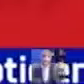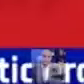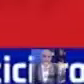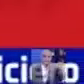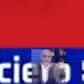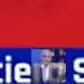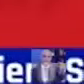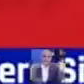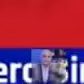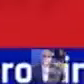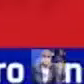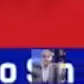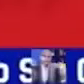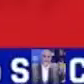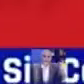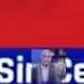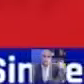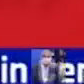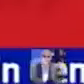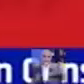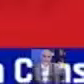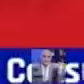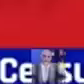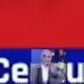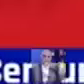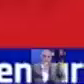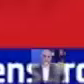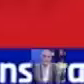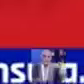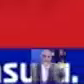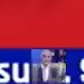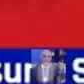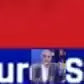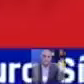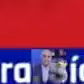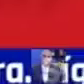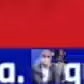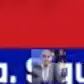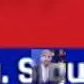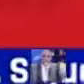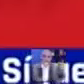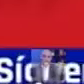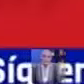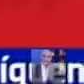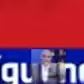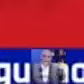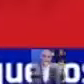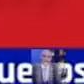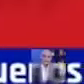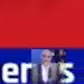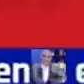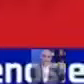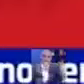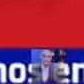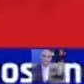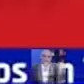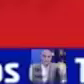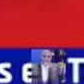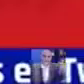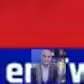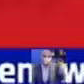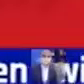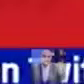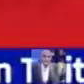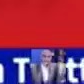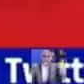Andrés Manuel López Obrador para ayudar a los damnificados. Ahí creo que Carlos Loret de Mola falta a la verdad.